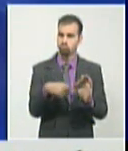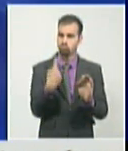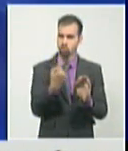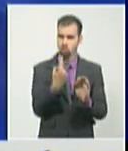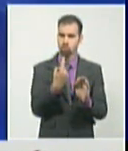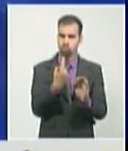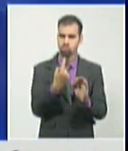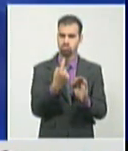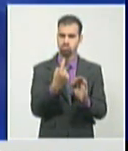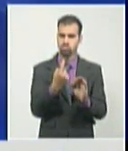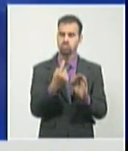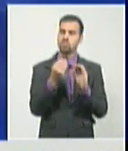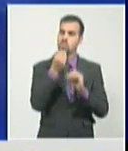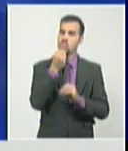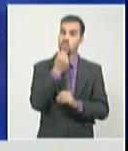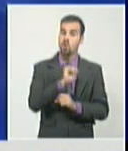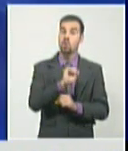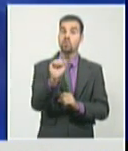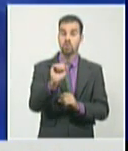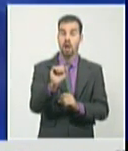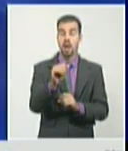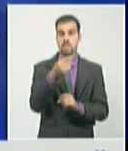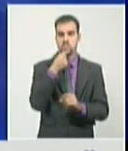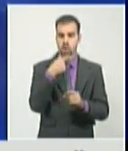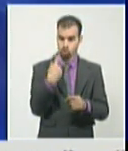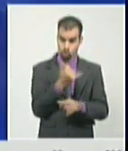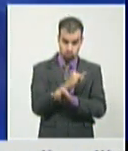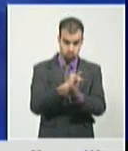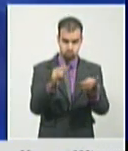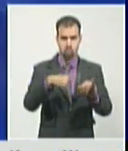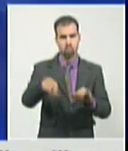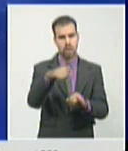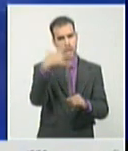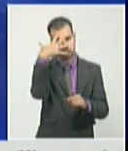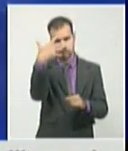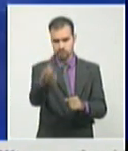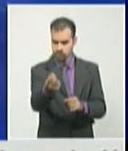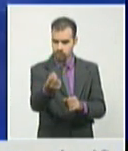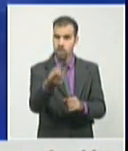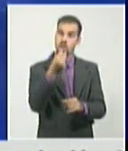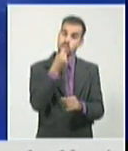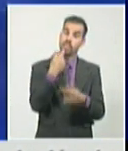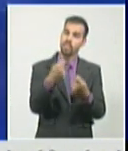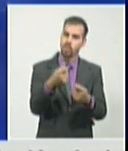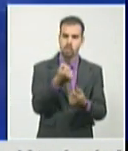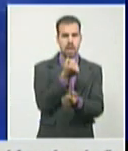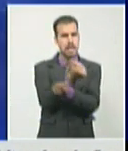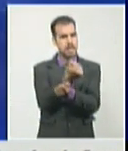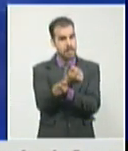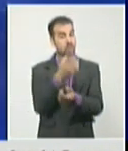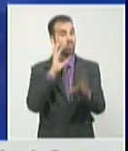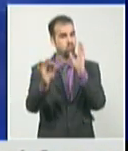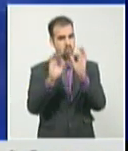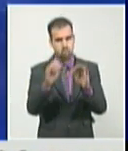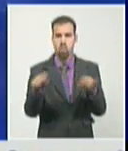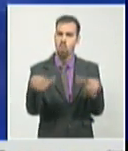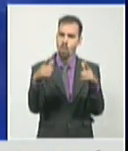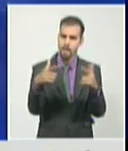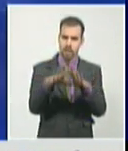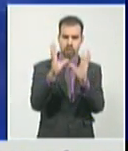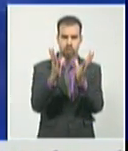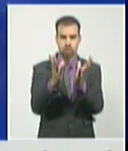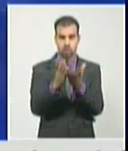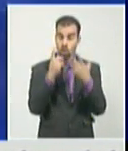se alcance a la percepción de riesgo que permita que puedan cumplir con la medida que son importante